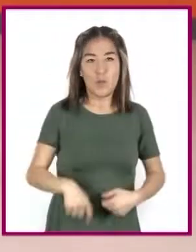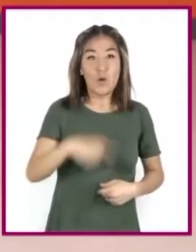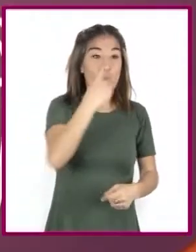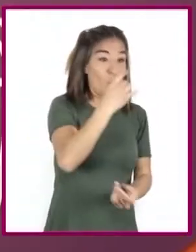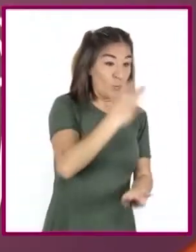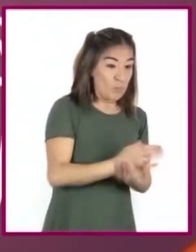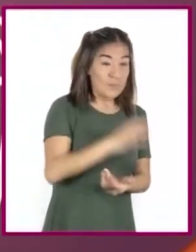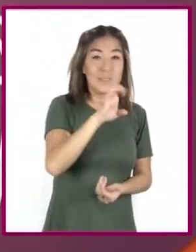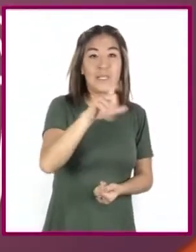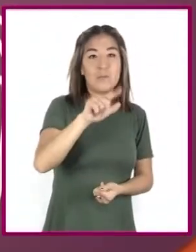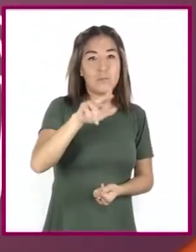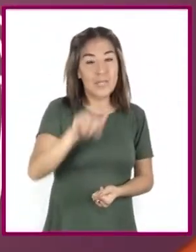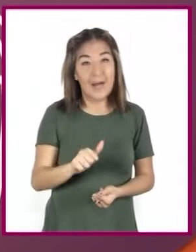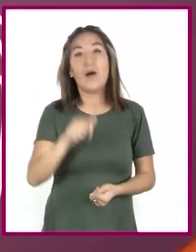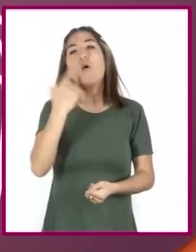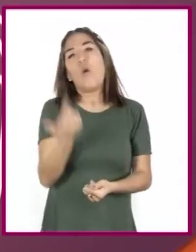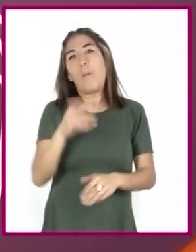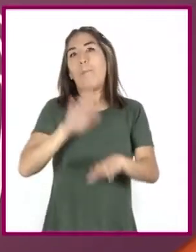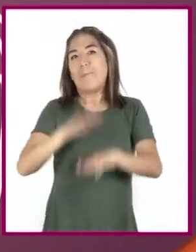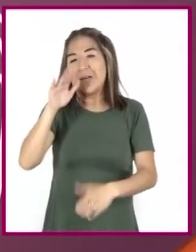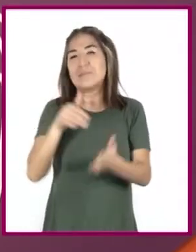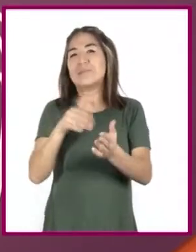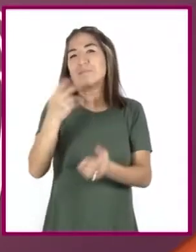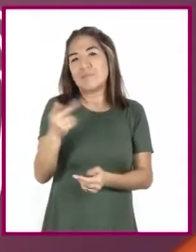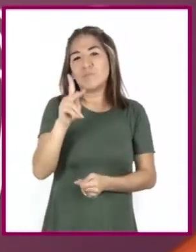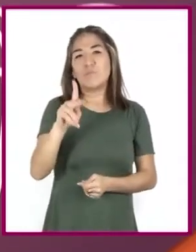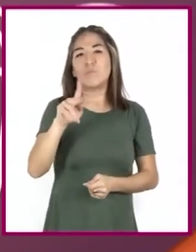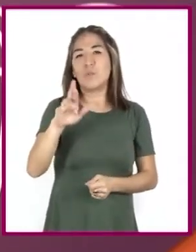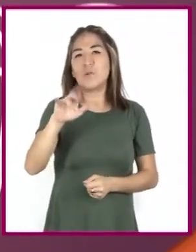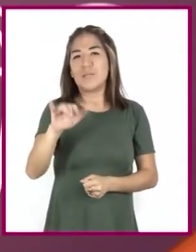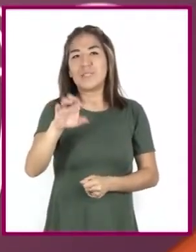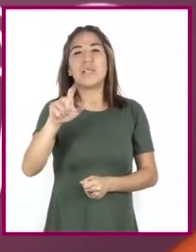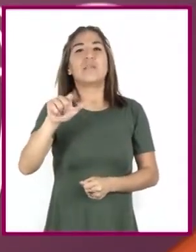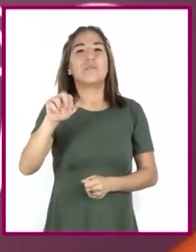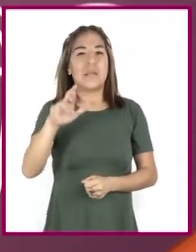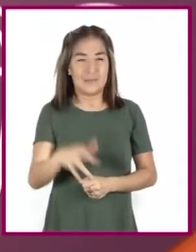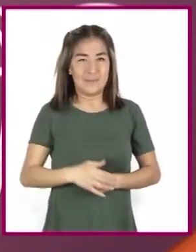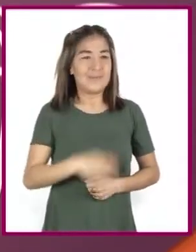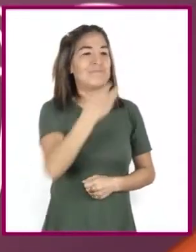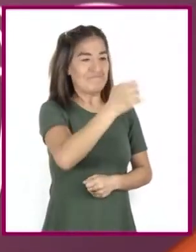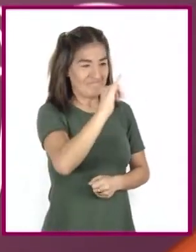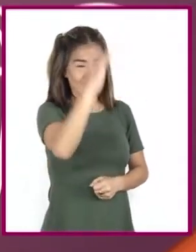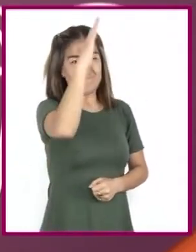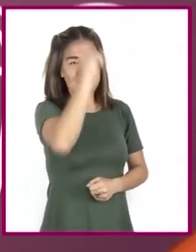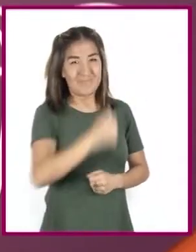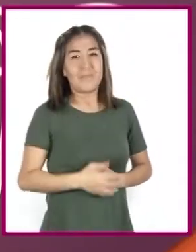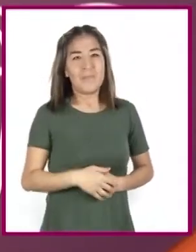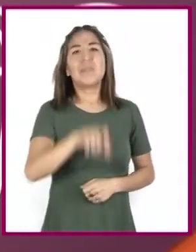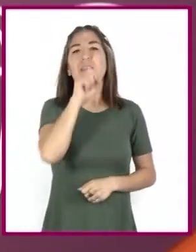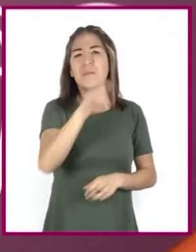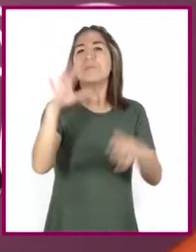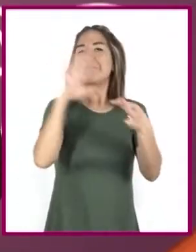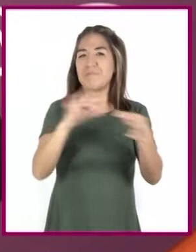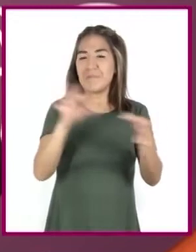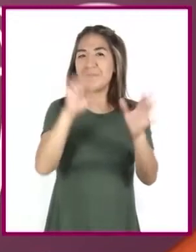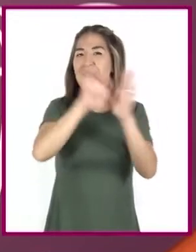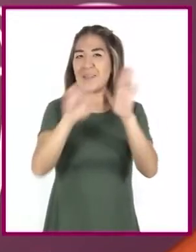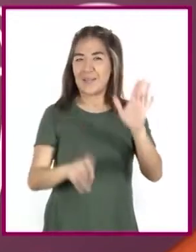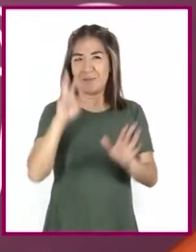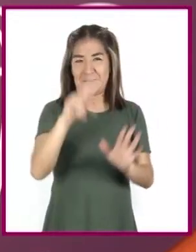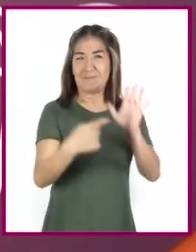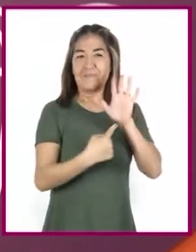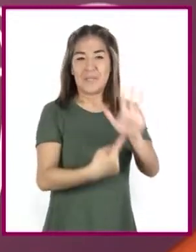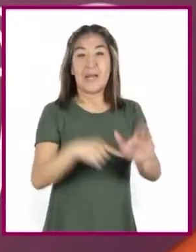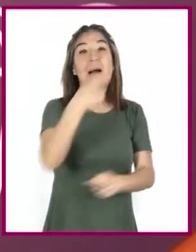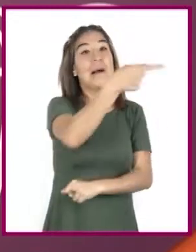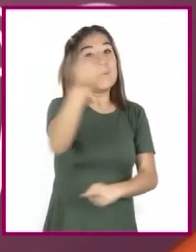pluricelulares. No podría estar más de acuerdo con usted. Y también fueron muy claros los ejemplos que nos mencionó. Y en